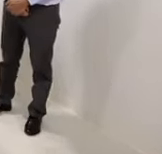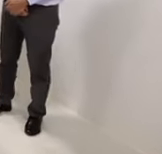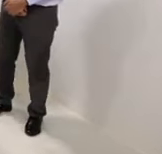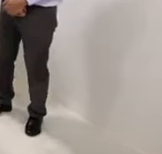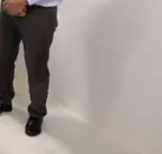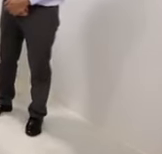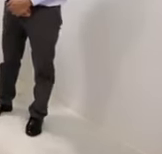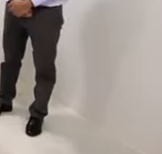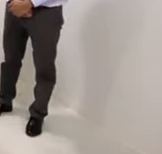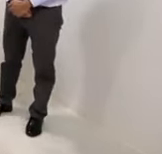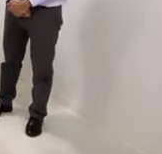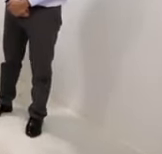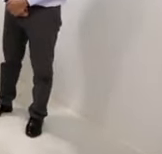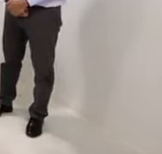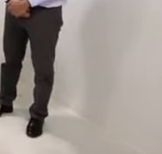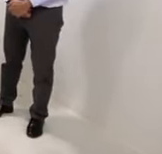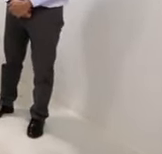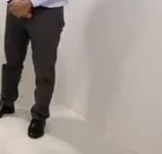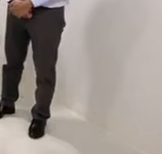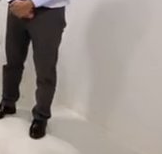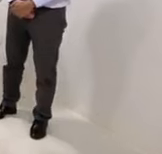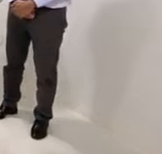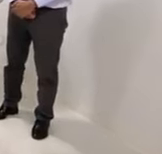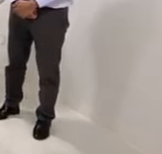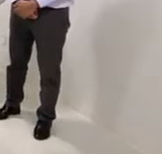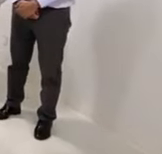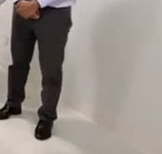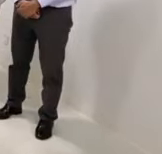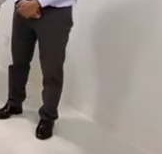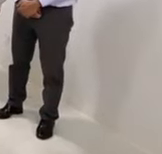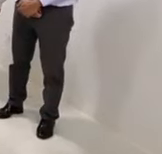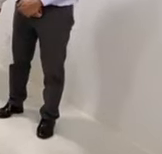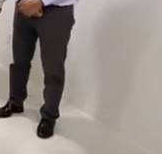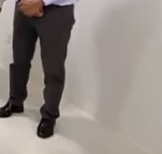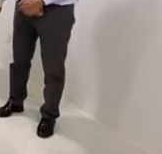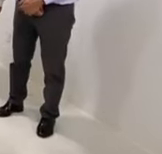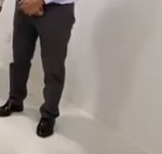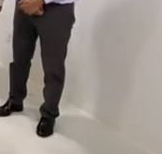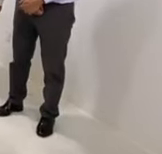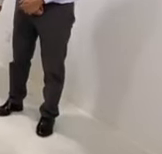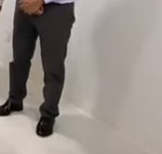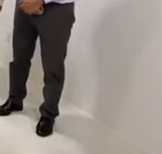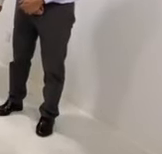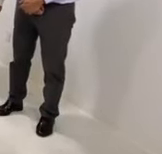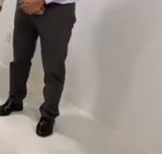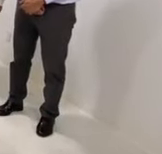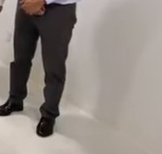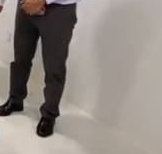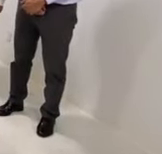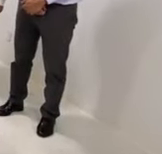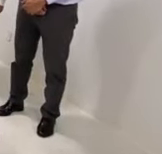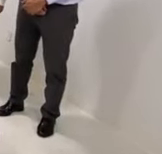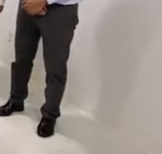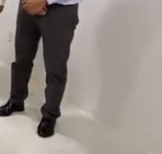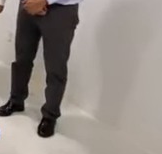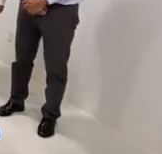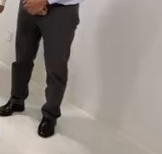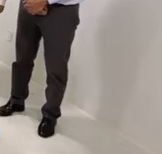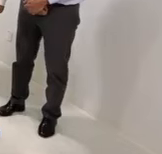para terminarlo. Es un gran hospital aquí en La Laguna, va a ayudar